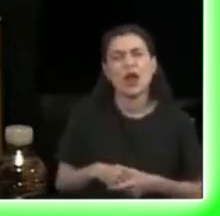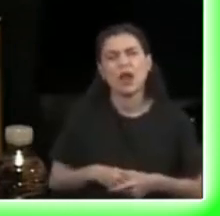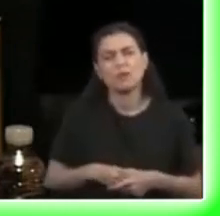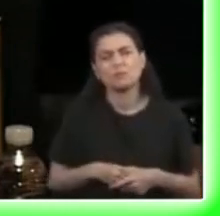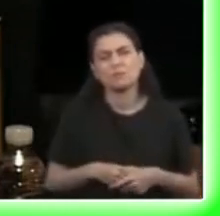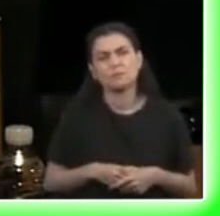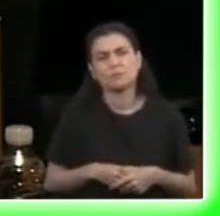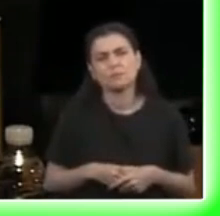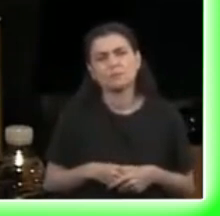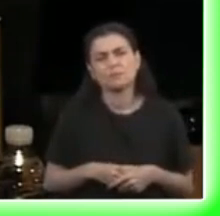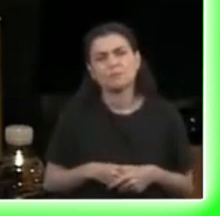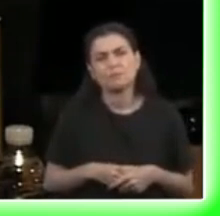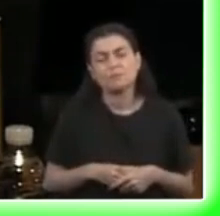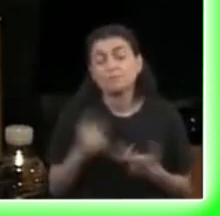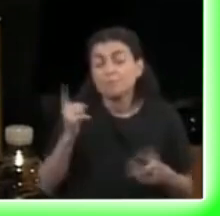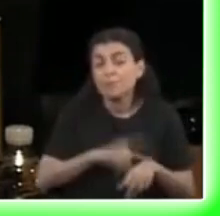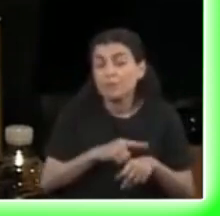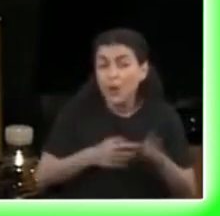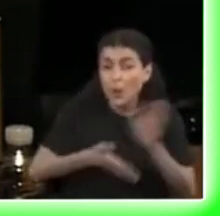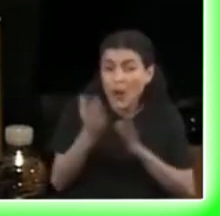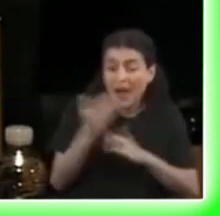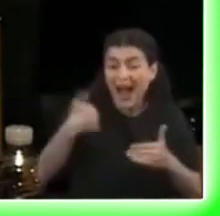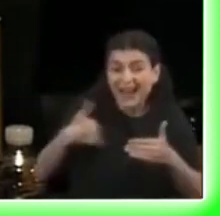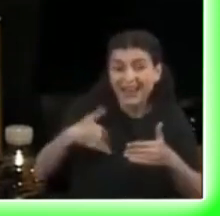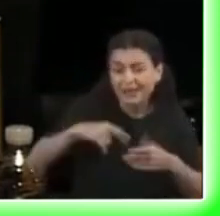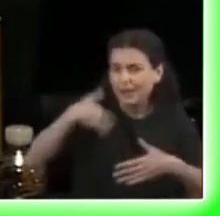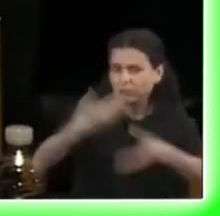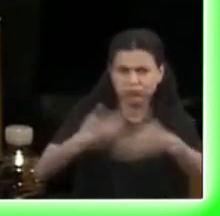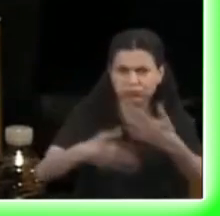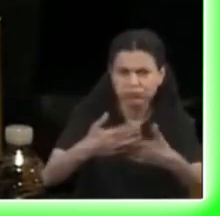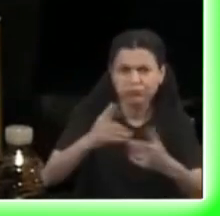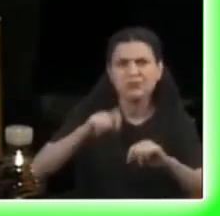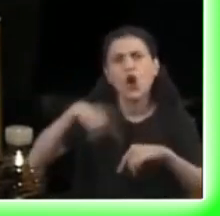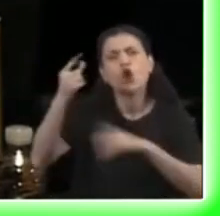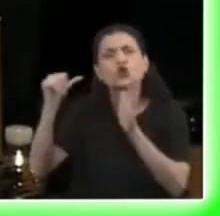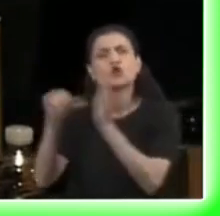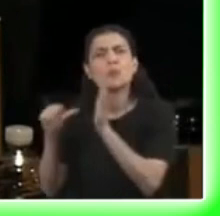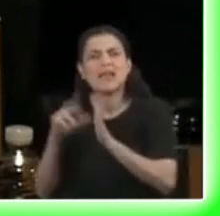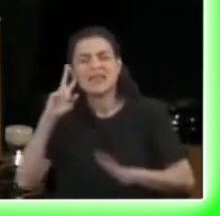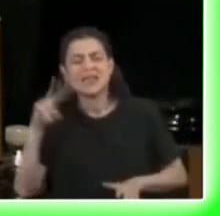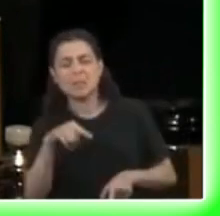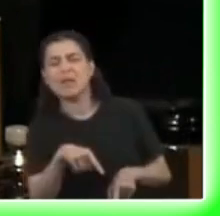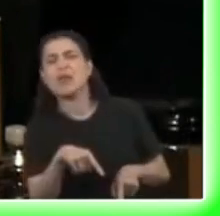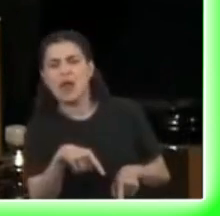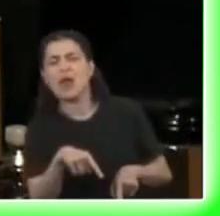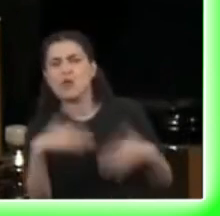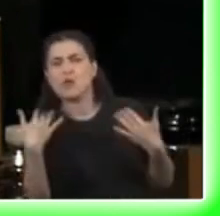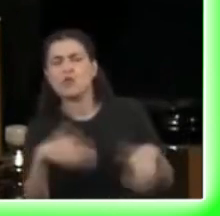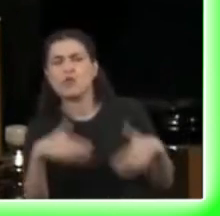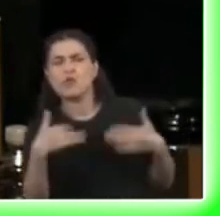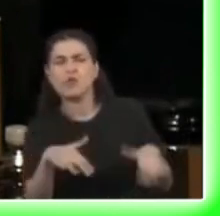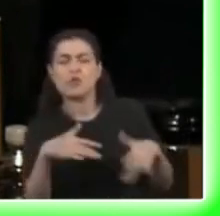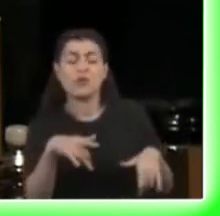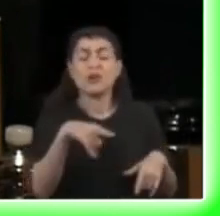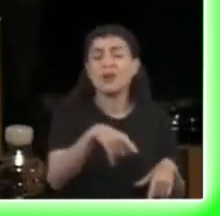que se está generando a partir de lo que hacemos en Argentina, y obviamente como líder de